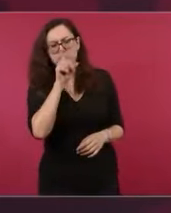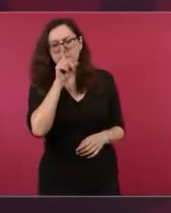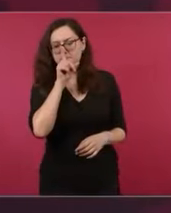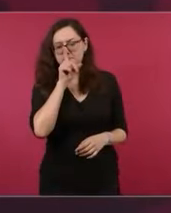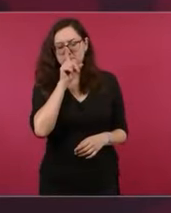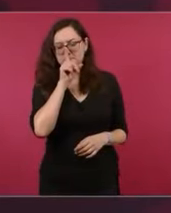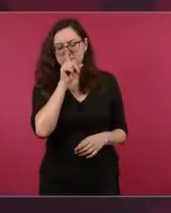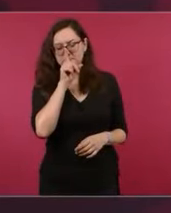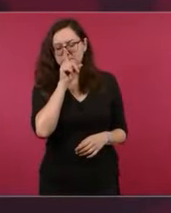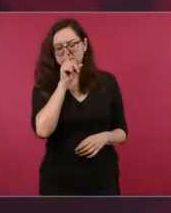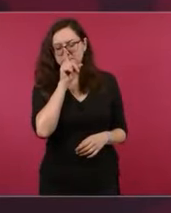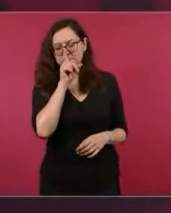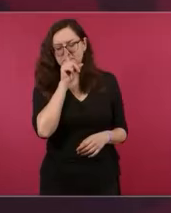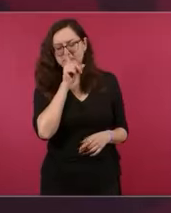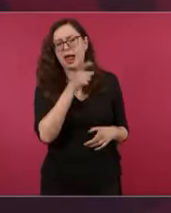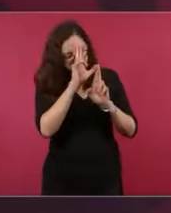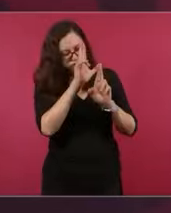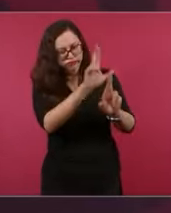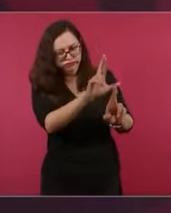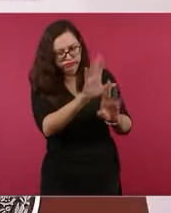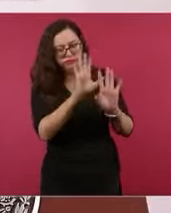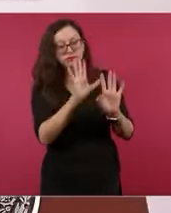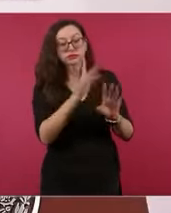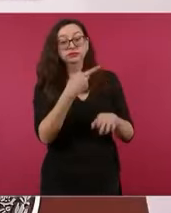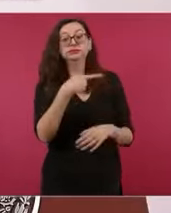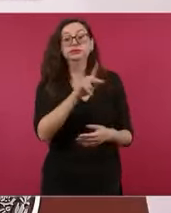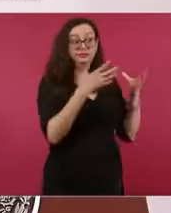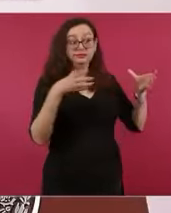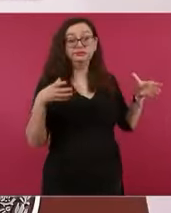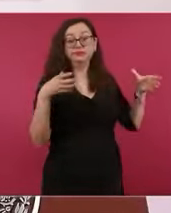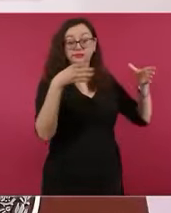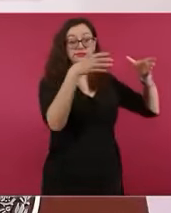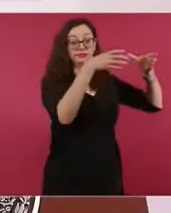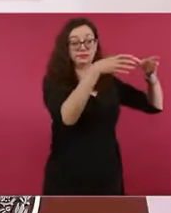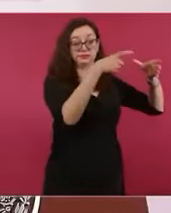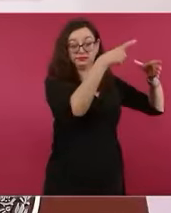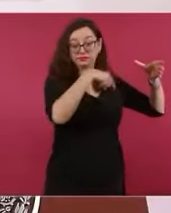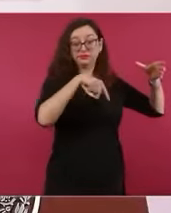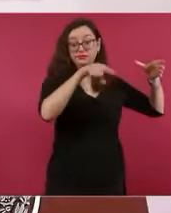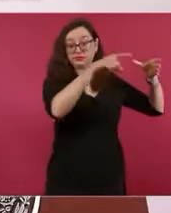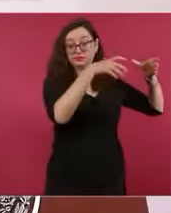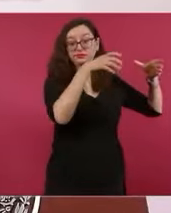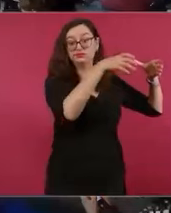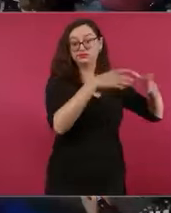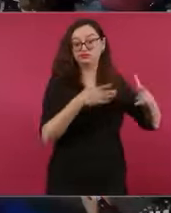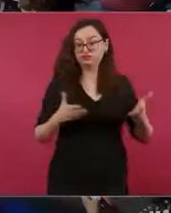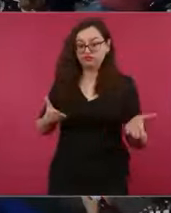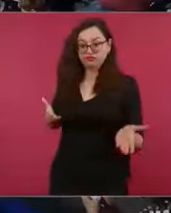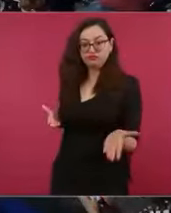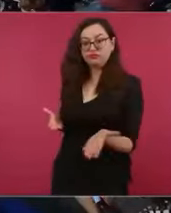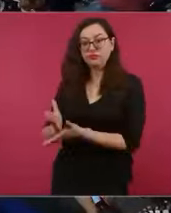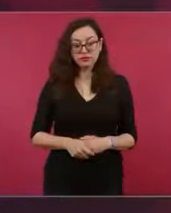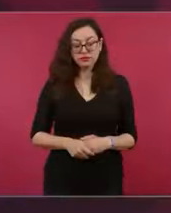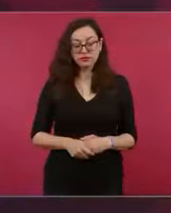porque hay que diferenciar, pero sí era el Grupo